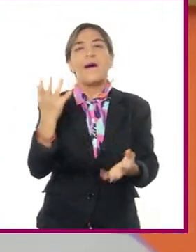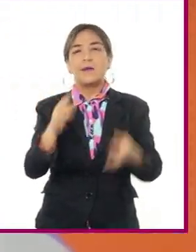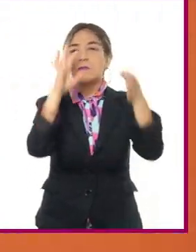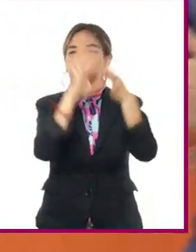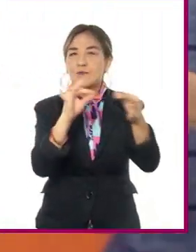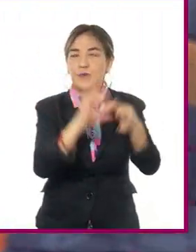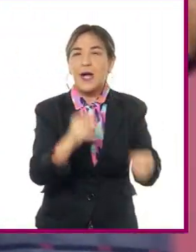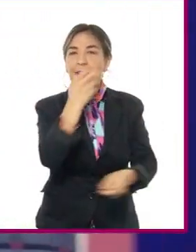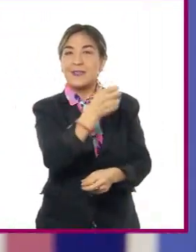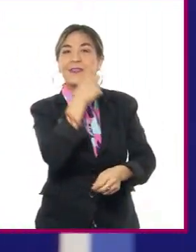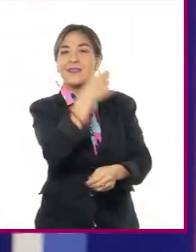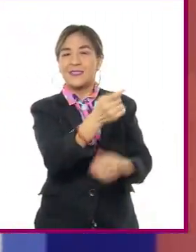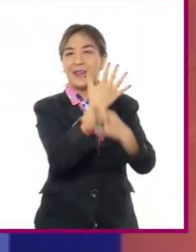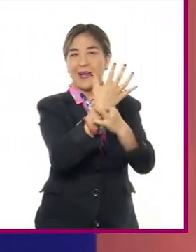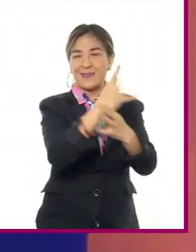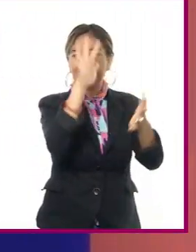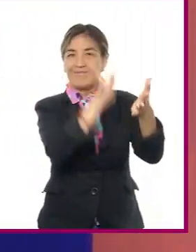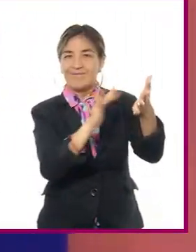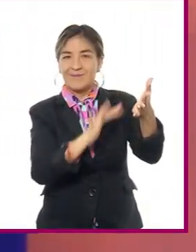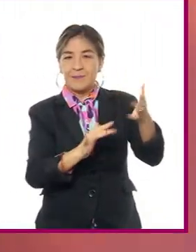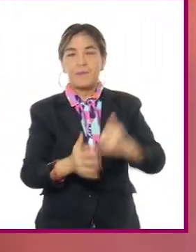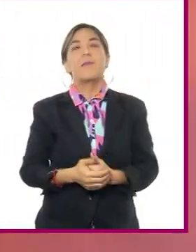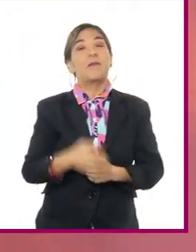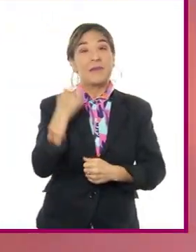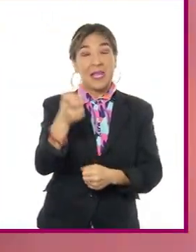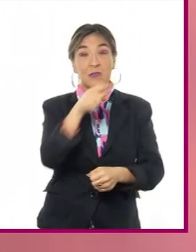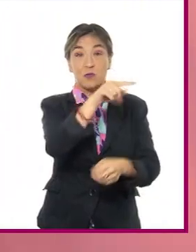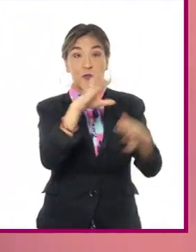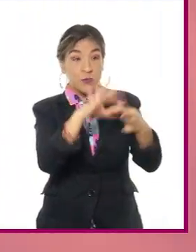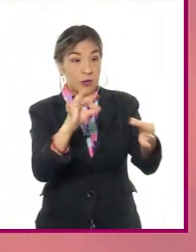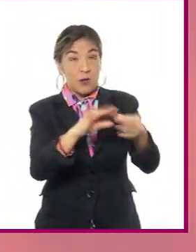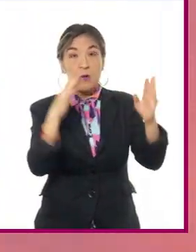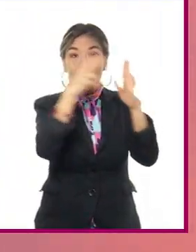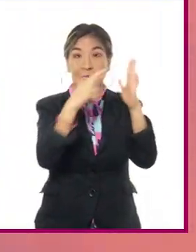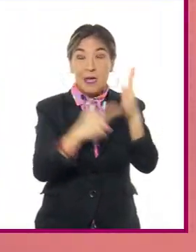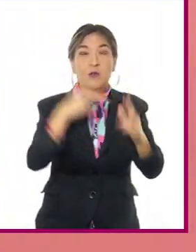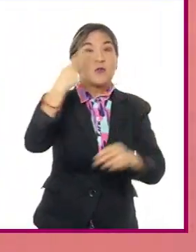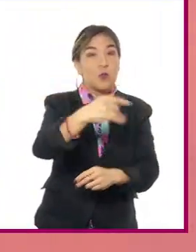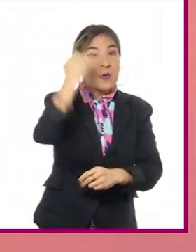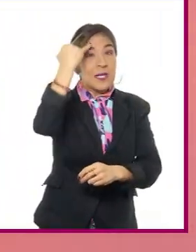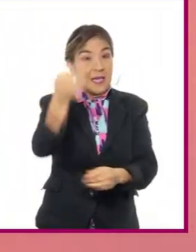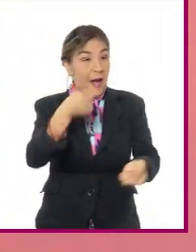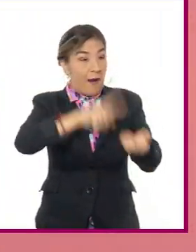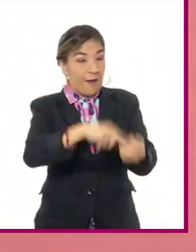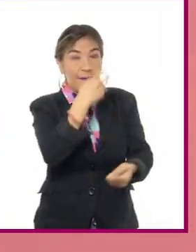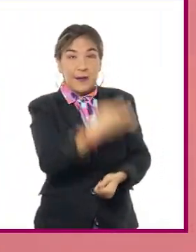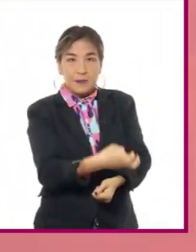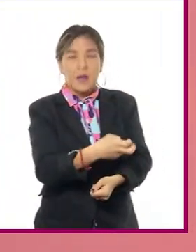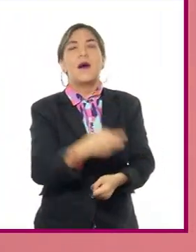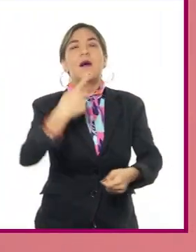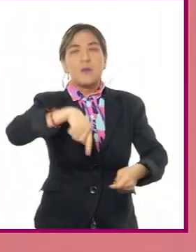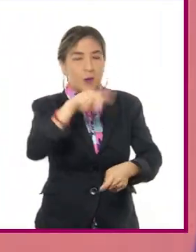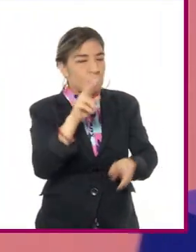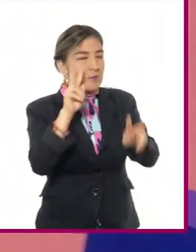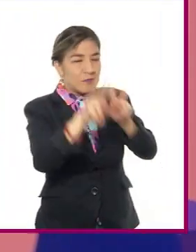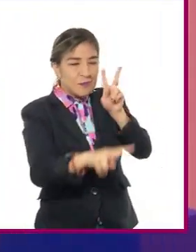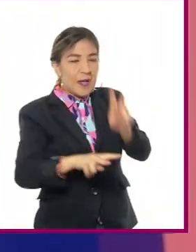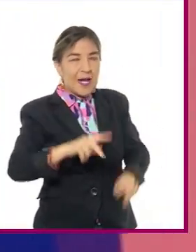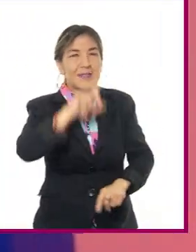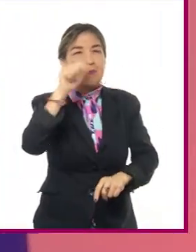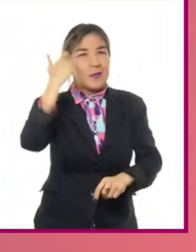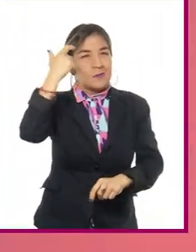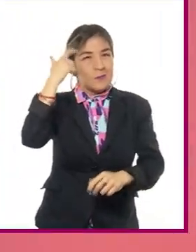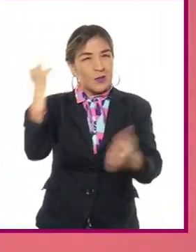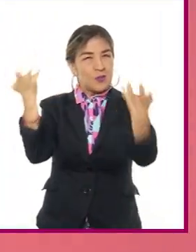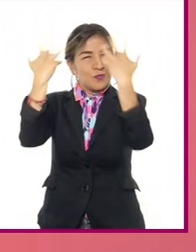dice en el texto. Cierto, profesor. A partir de lo que mencionan las reglas y las ideas que se expresan, logramos ir comprendiendo